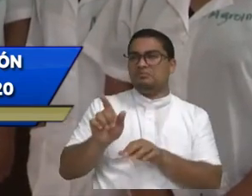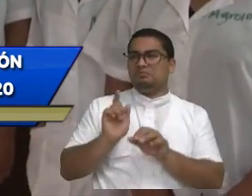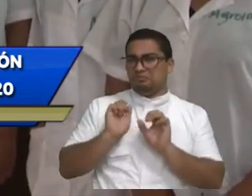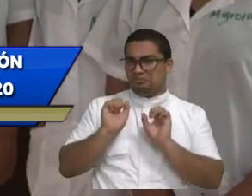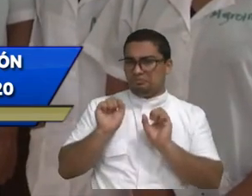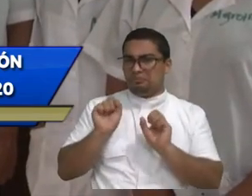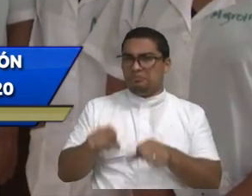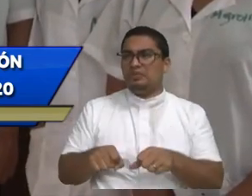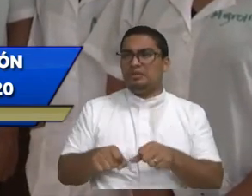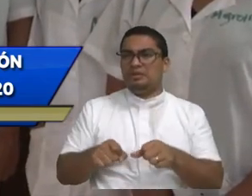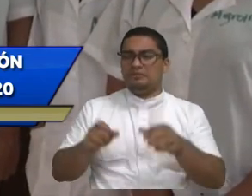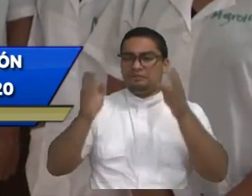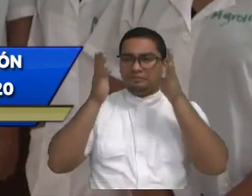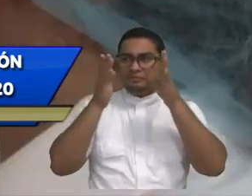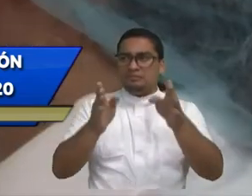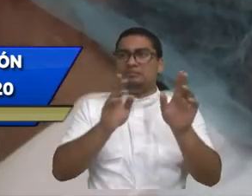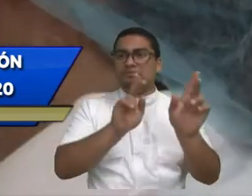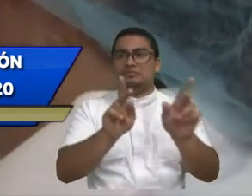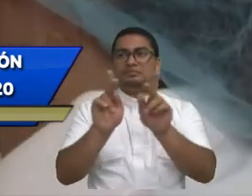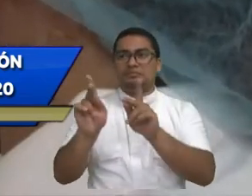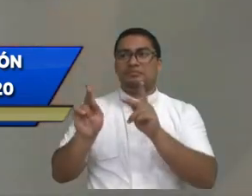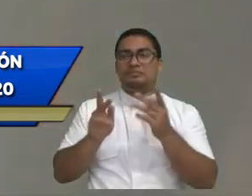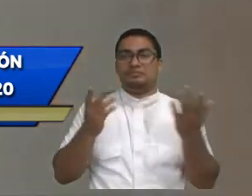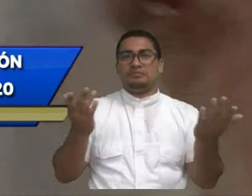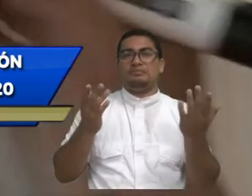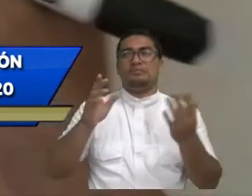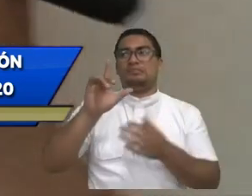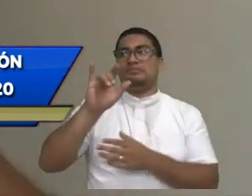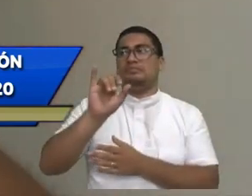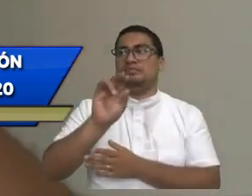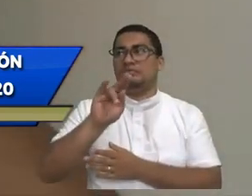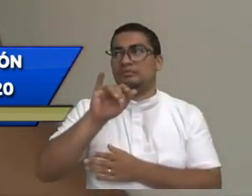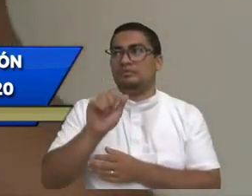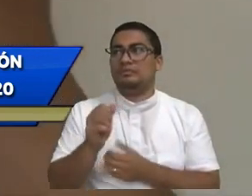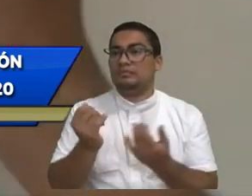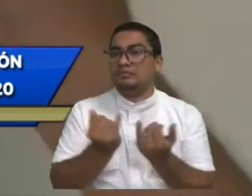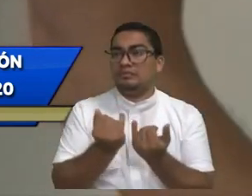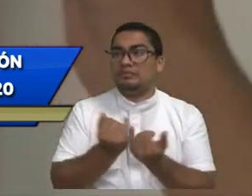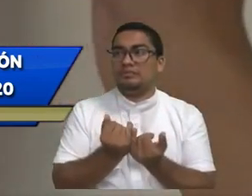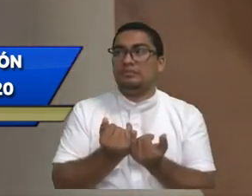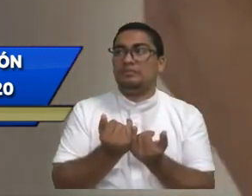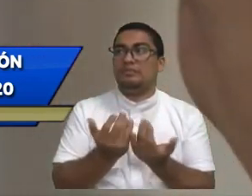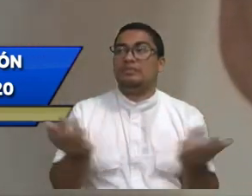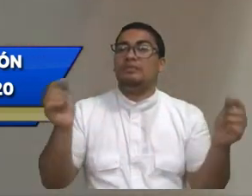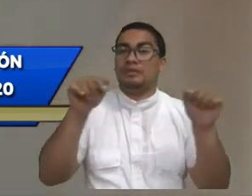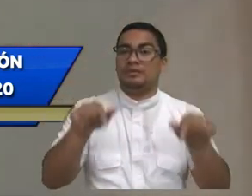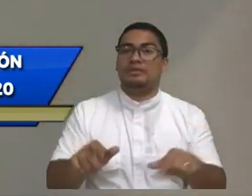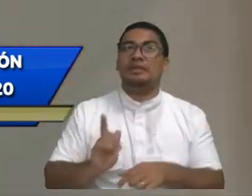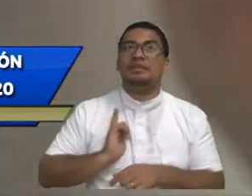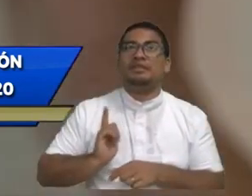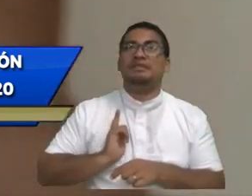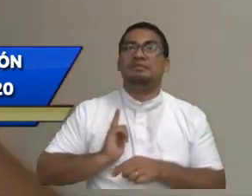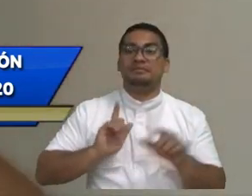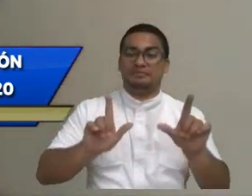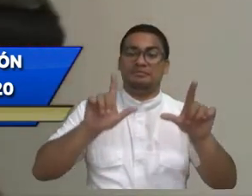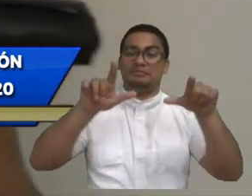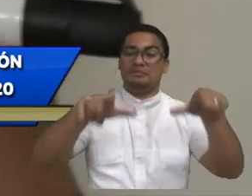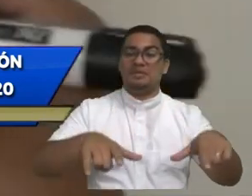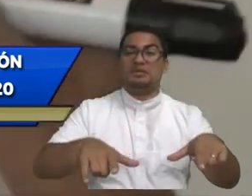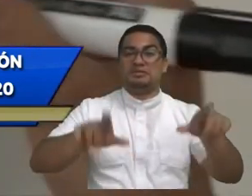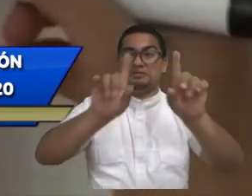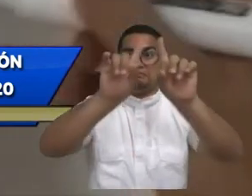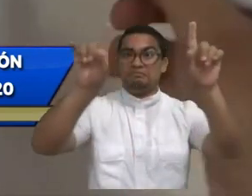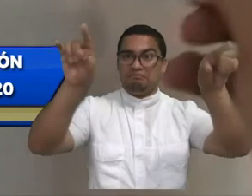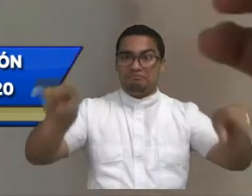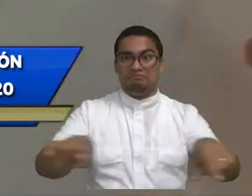atención a la población desde los servicios en línea pues entonces ahora mismo tenemos nosotros lo que es matrícula en línea porque no